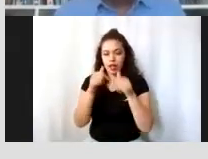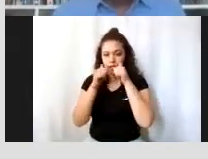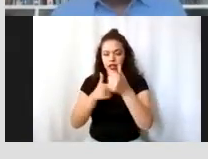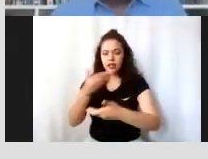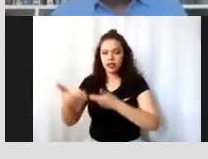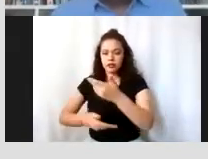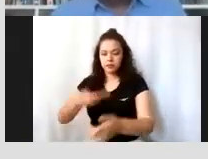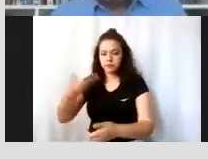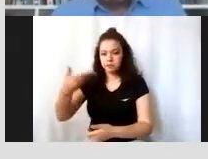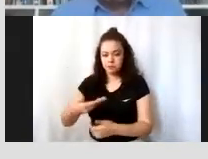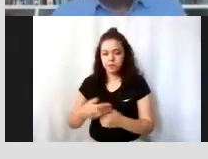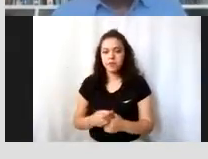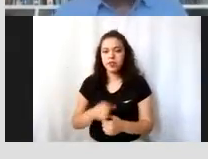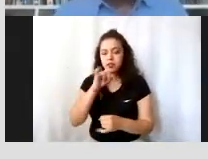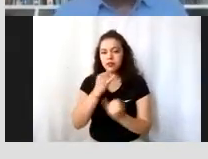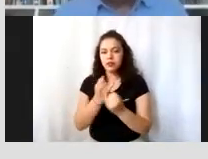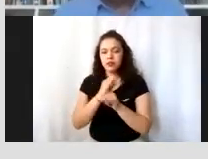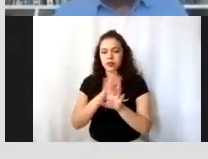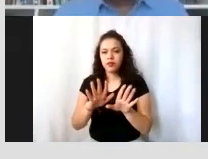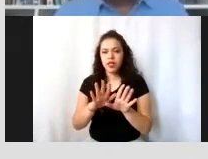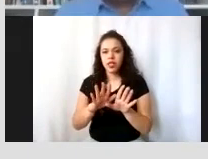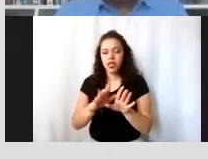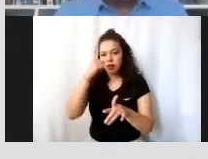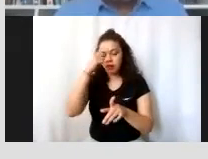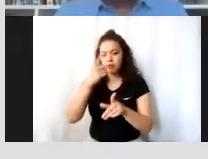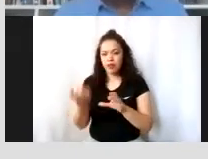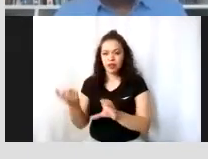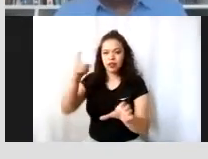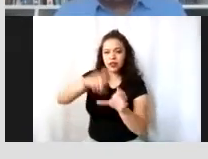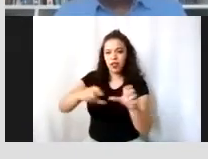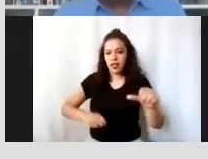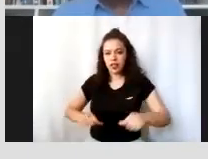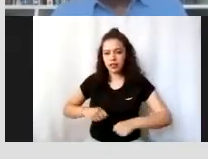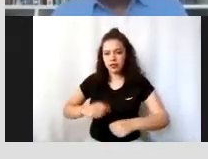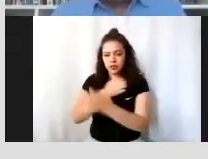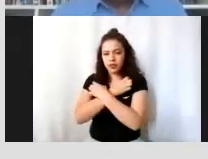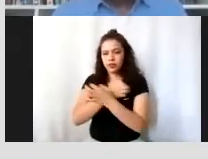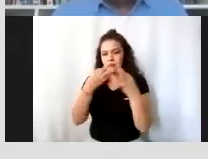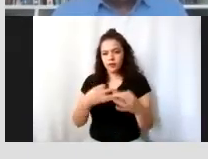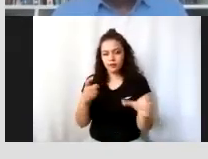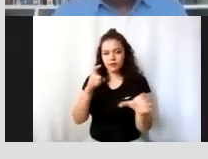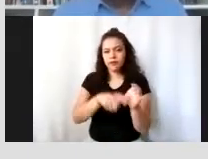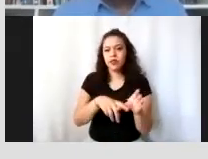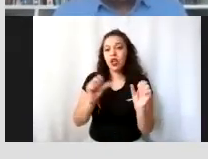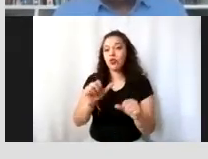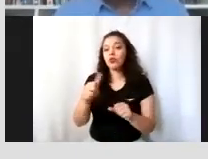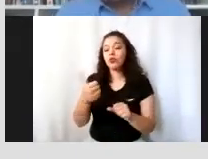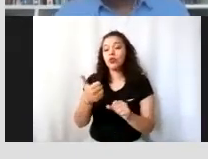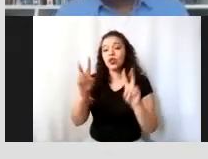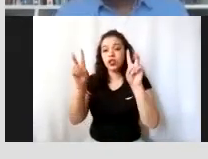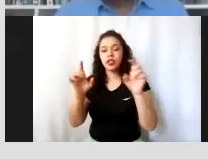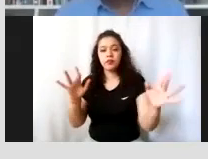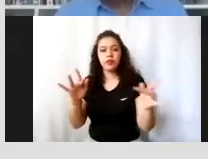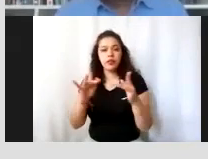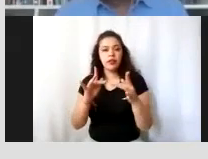servicio, incluyendo expresamente servicios de incorporación a las entidades educativas oficiales o cualquier otro relacionado con la prestación de